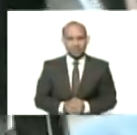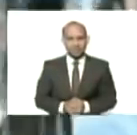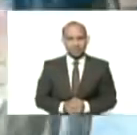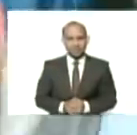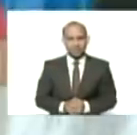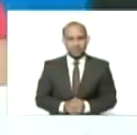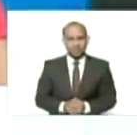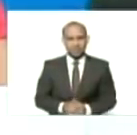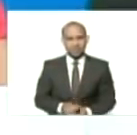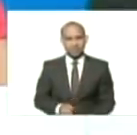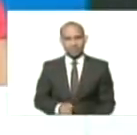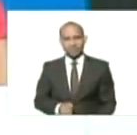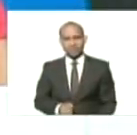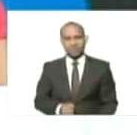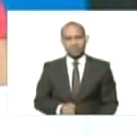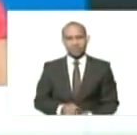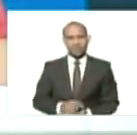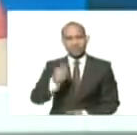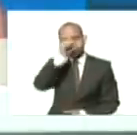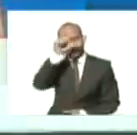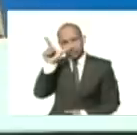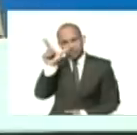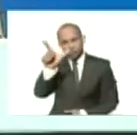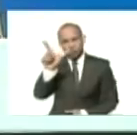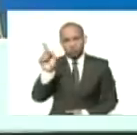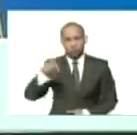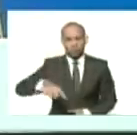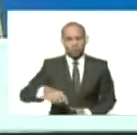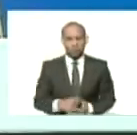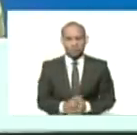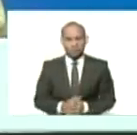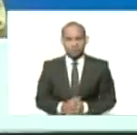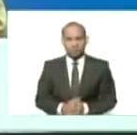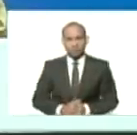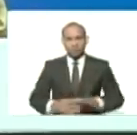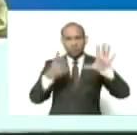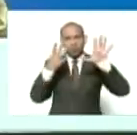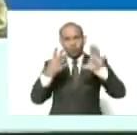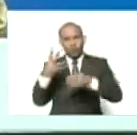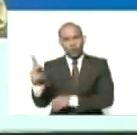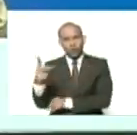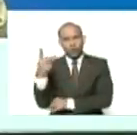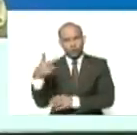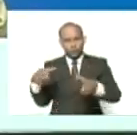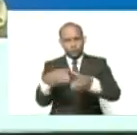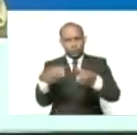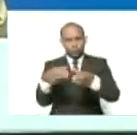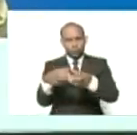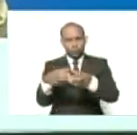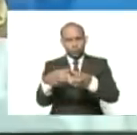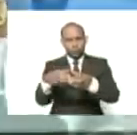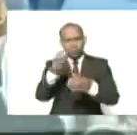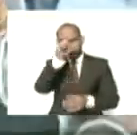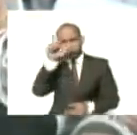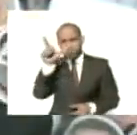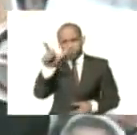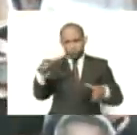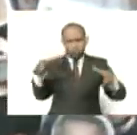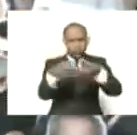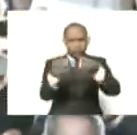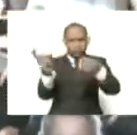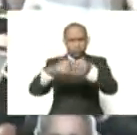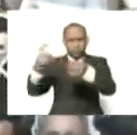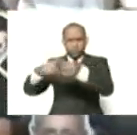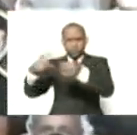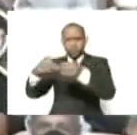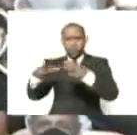Y el Partido Socialista Unido de Venezuela. Los nueve partidos del gran polo patriótico presentes, unidos